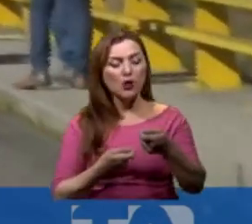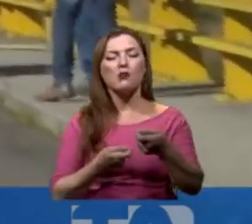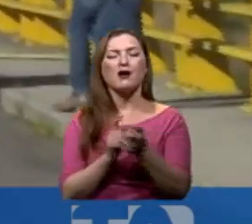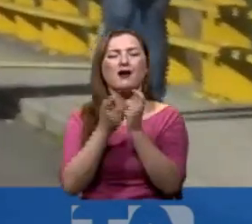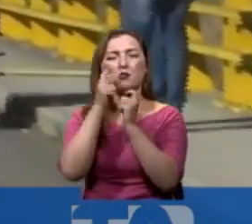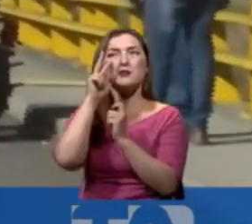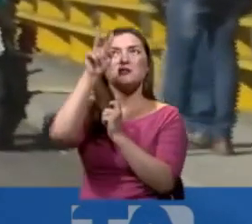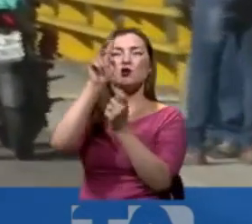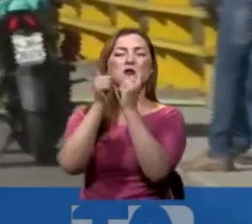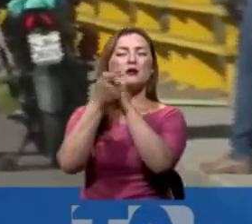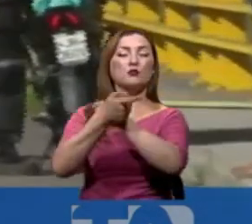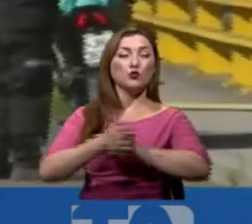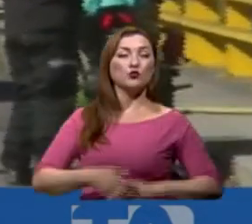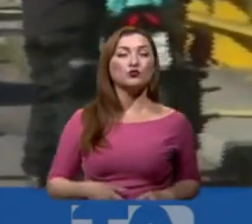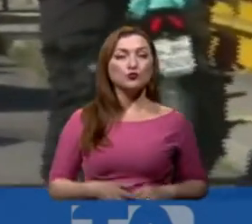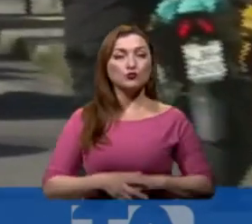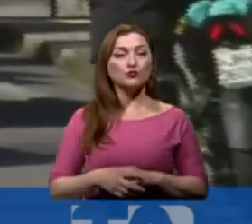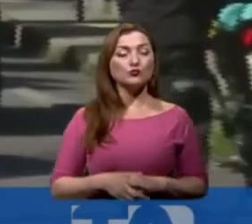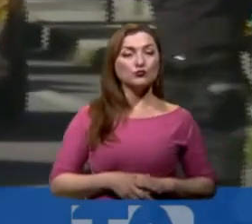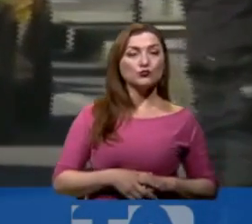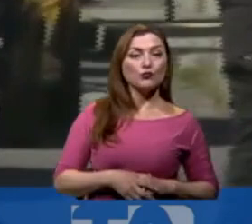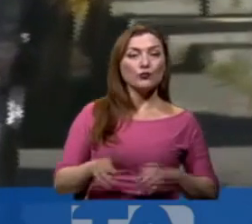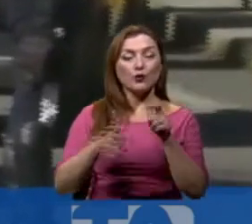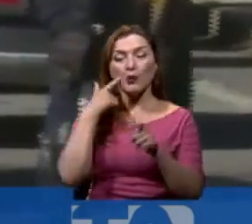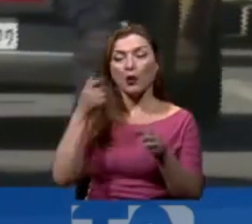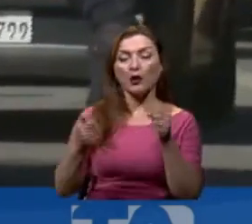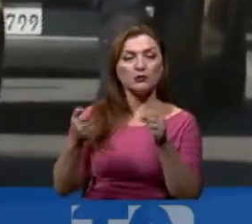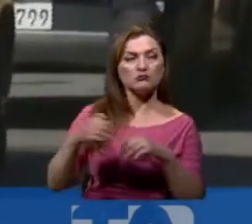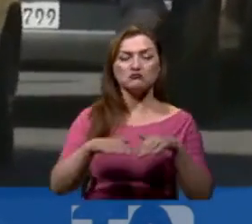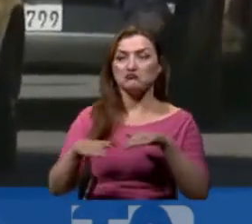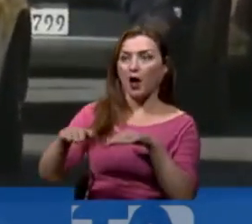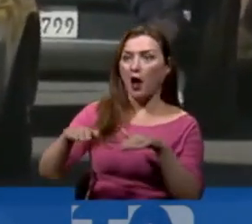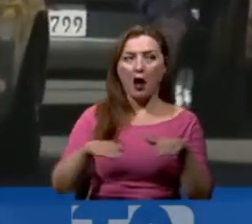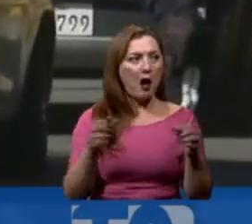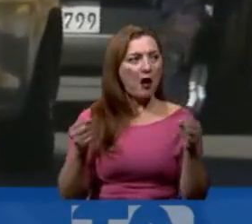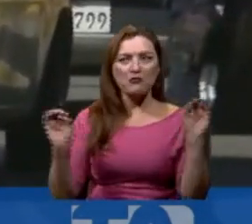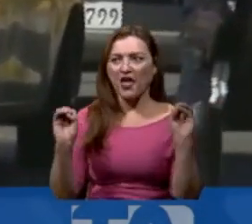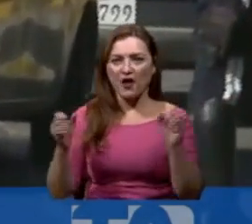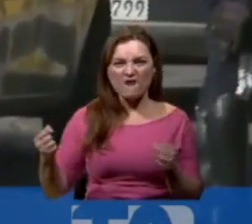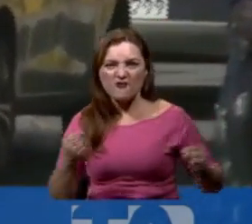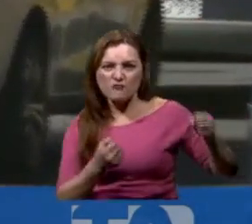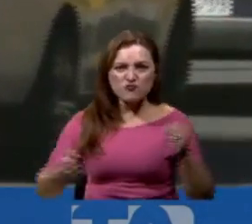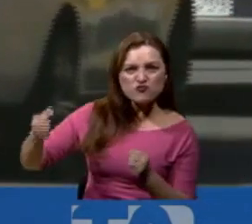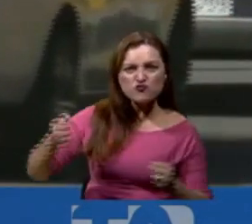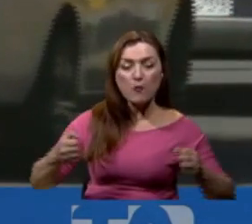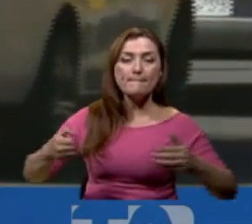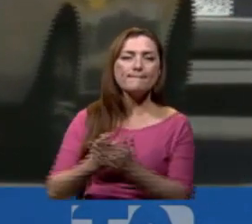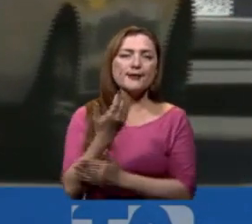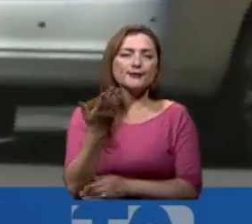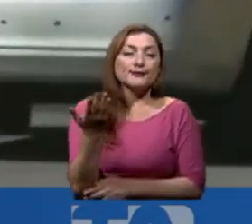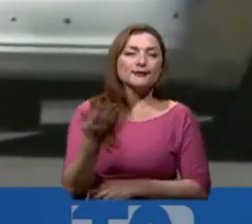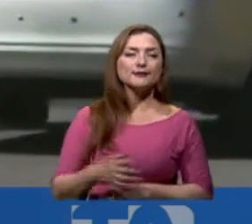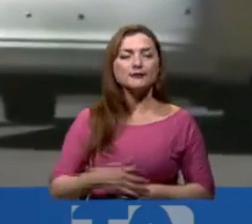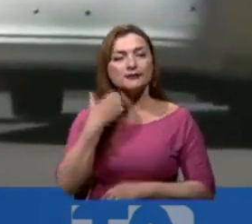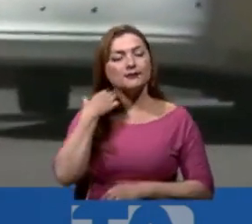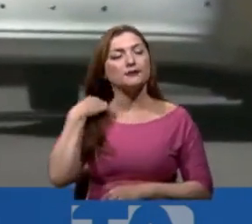cambio de visión, ¿no? Muchas veces los conductores, al ver que no hay mucho vehículo, empiezan a aumentar la velocidad y luego no ven las consecuencias. ¿Cuál es